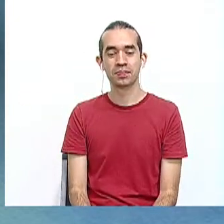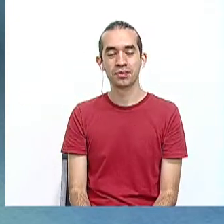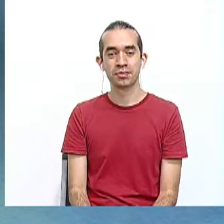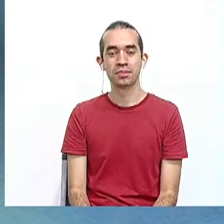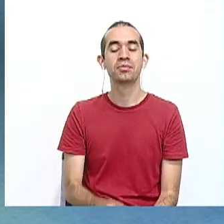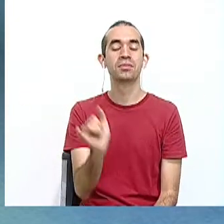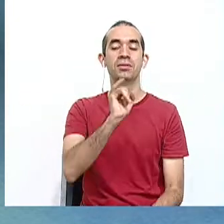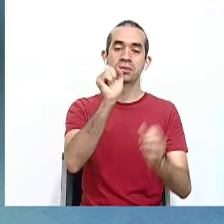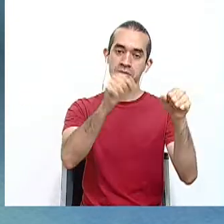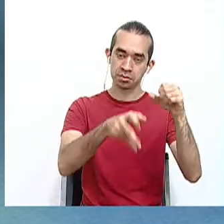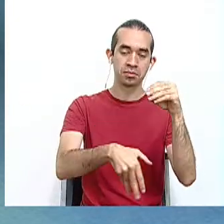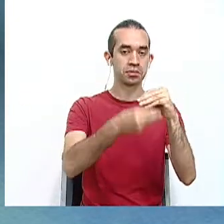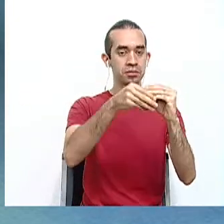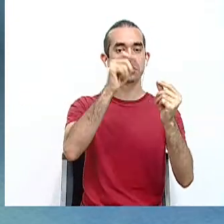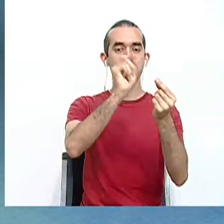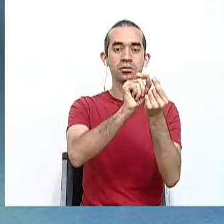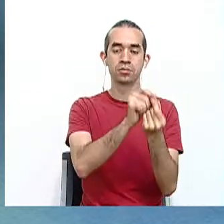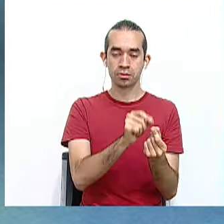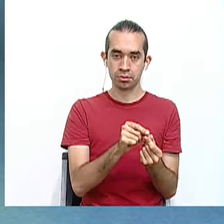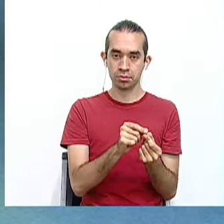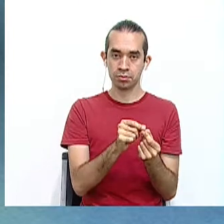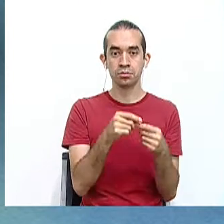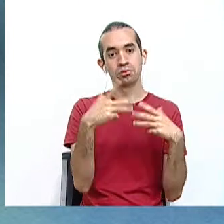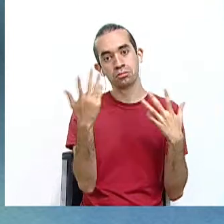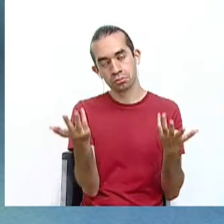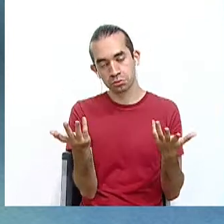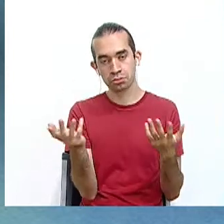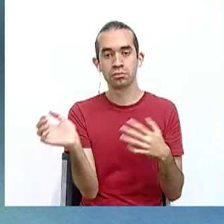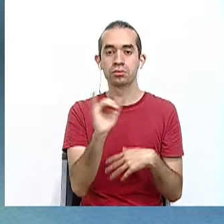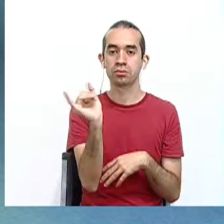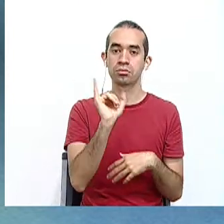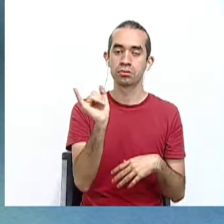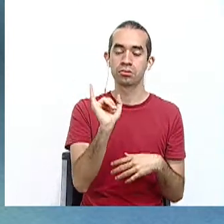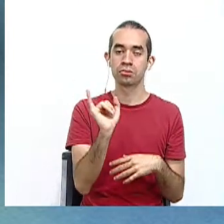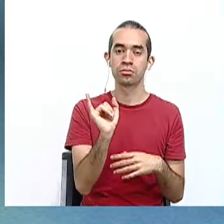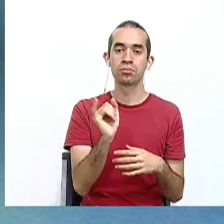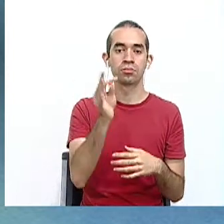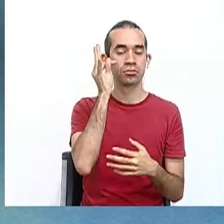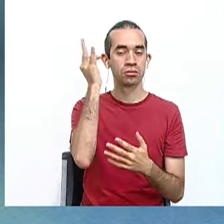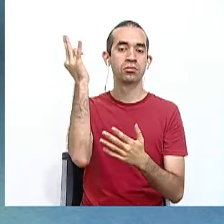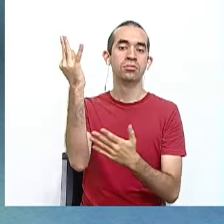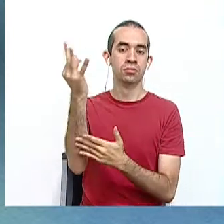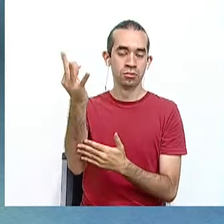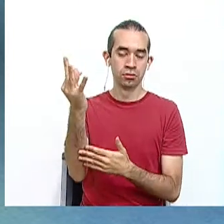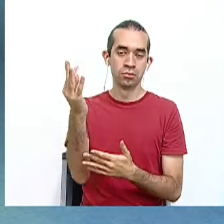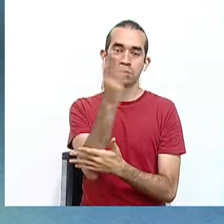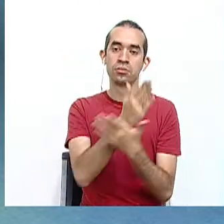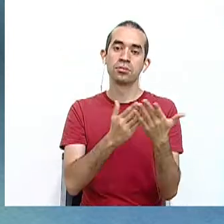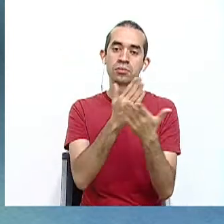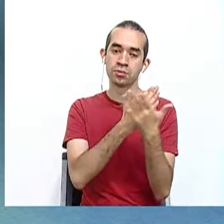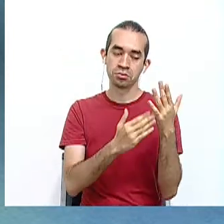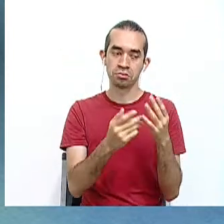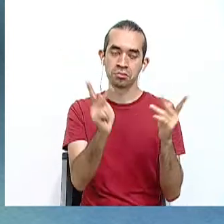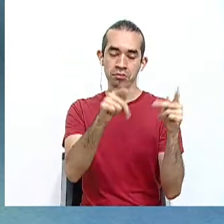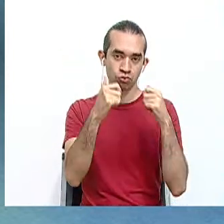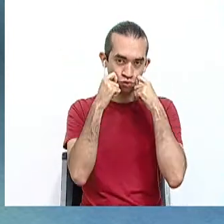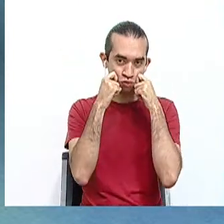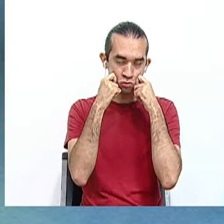también incluir detalles o bien también tomar testimonios de algunos de los